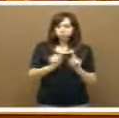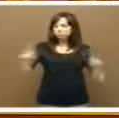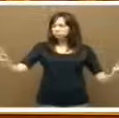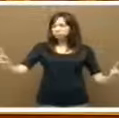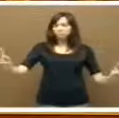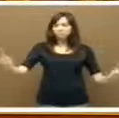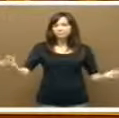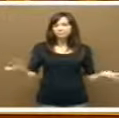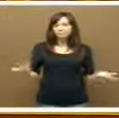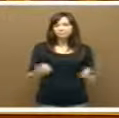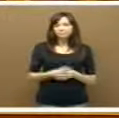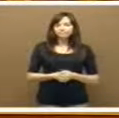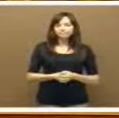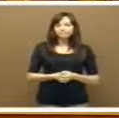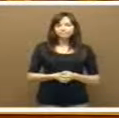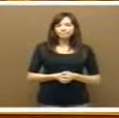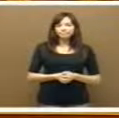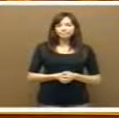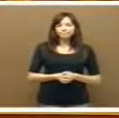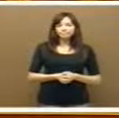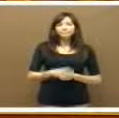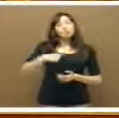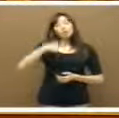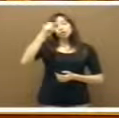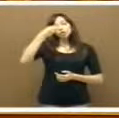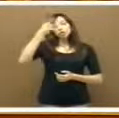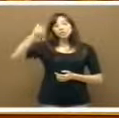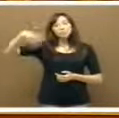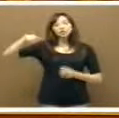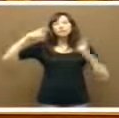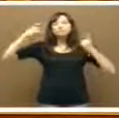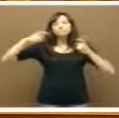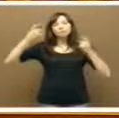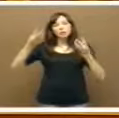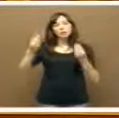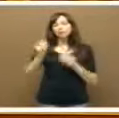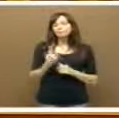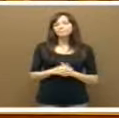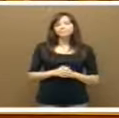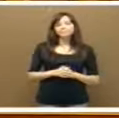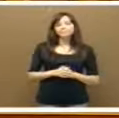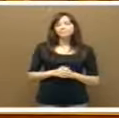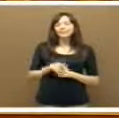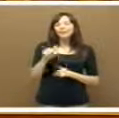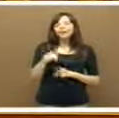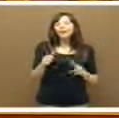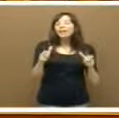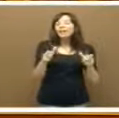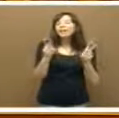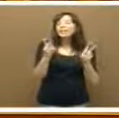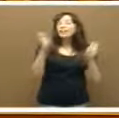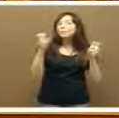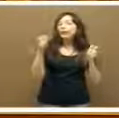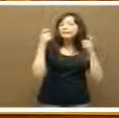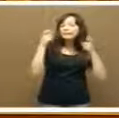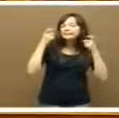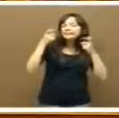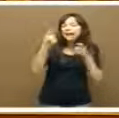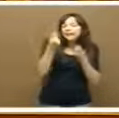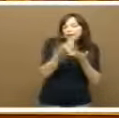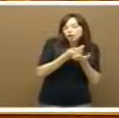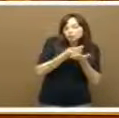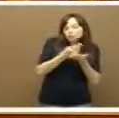problemas. Yo creo que ustedes le han puesto el suficiente énfasis en esa parte que hace falta para reducir el déficit, que es la de recaudar